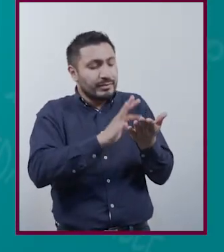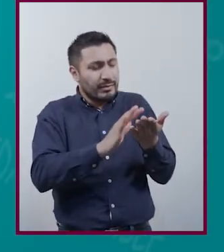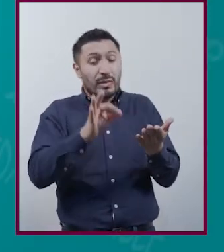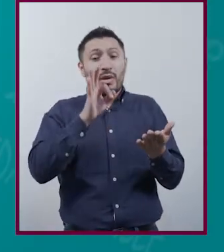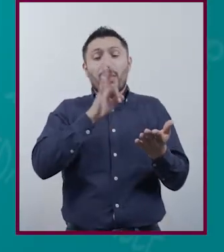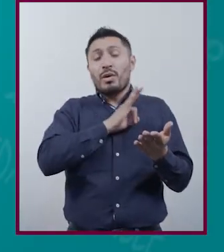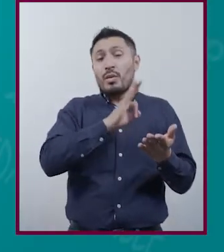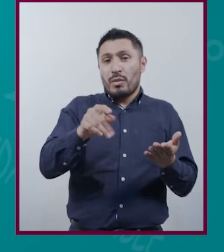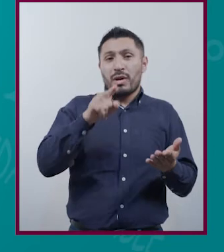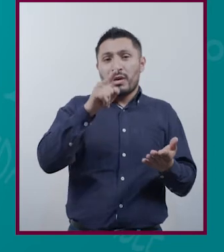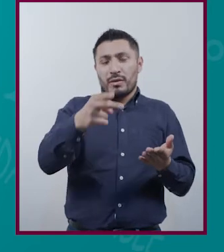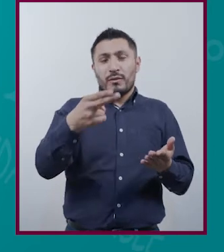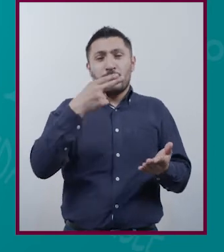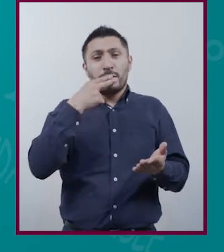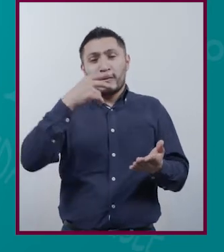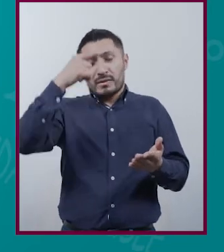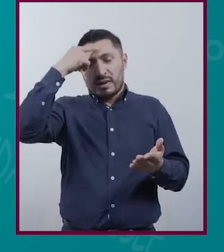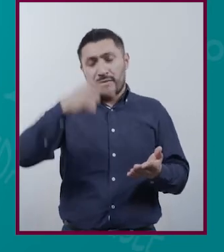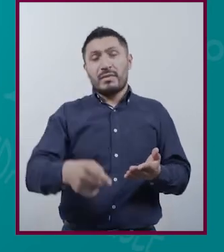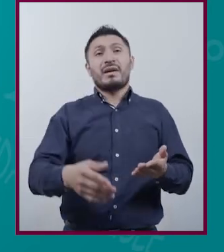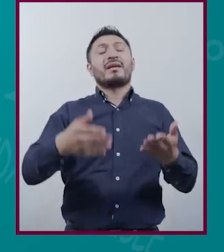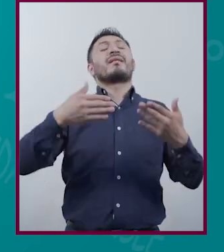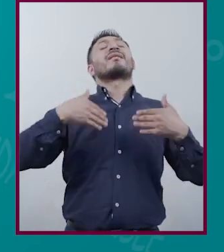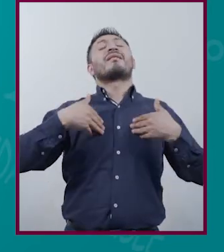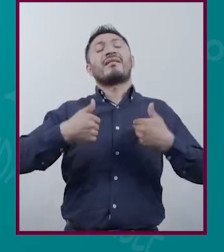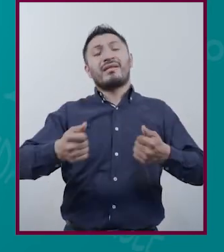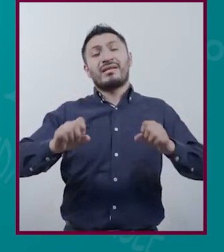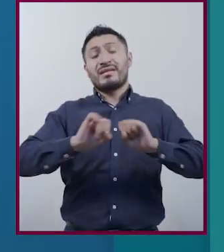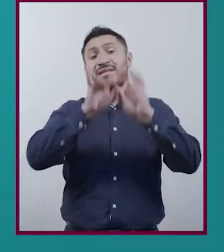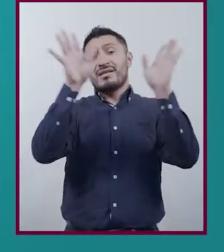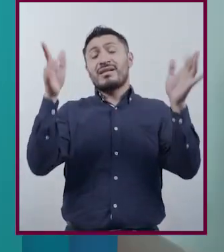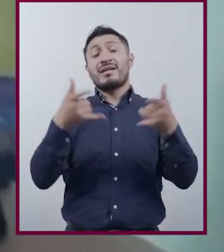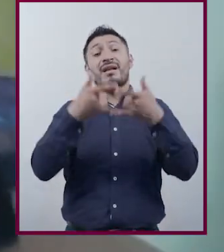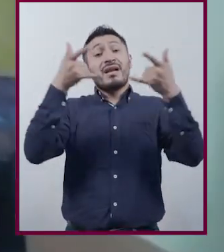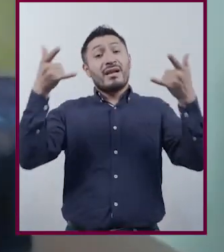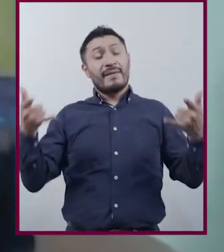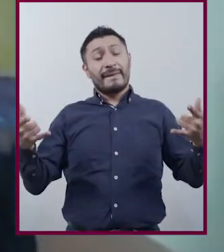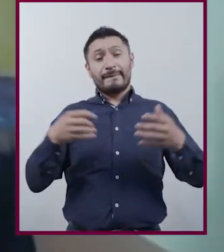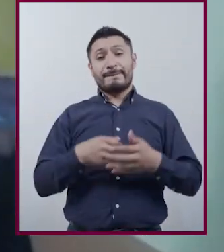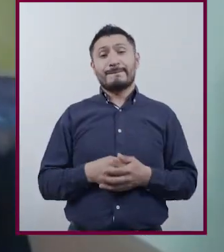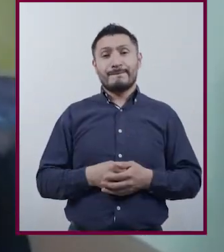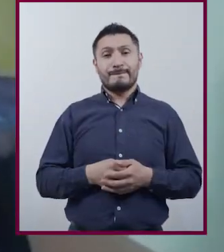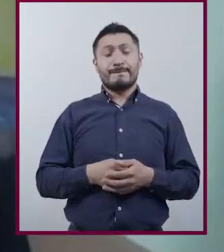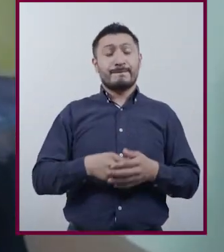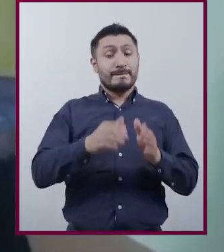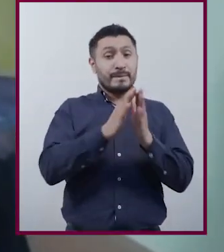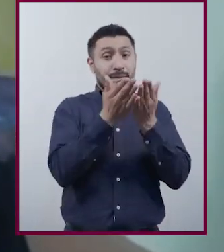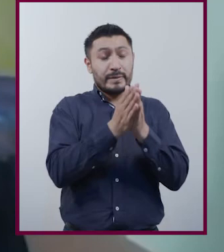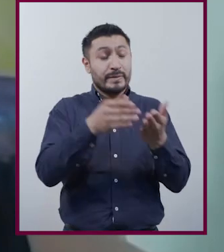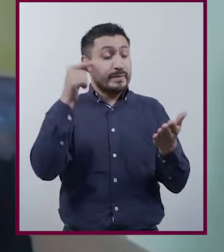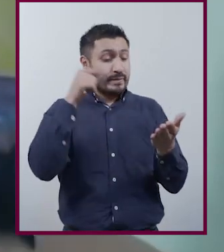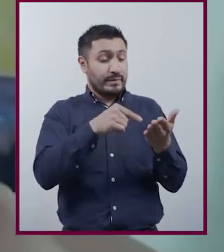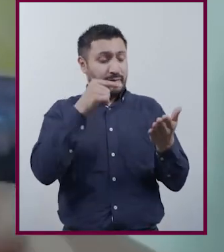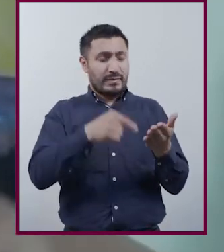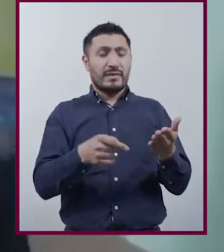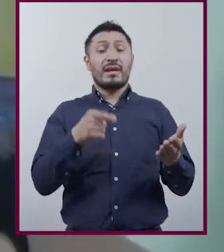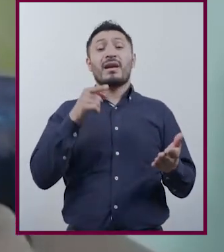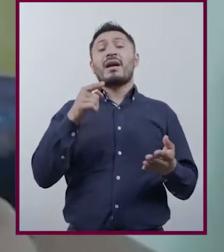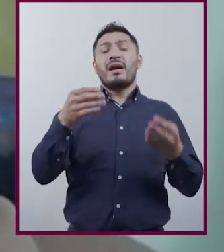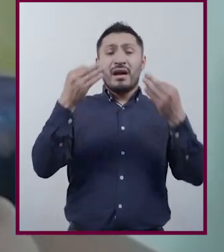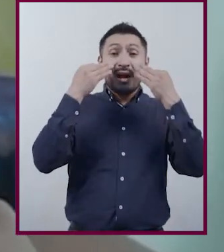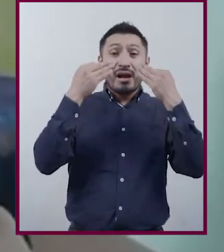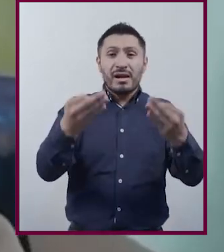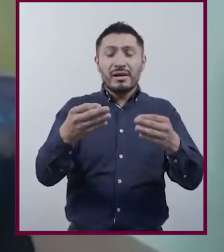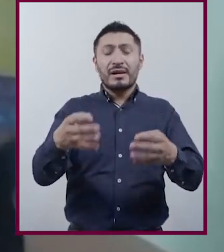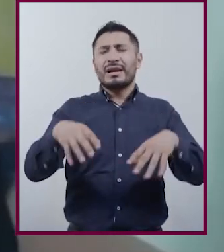puede servir como fuente para reconstruir un periodo histórico? Una novela como Balún Canán nos demuestra